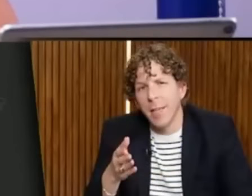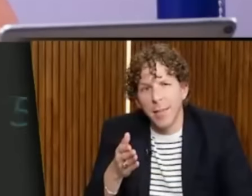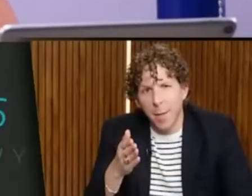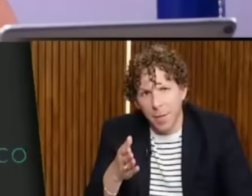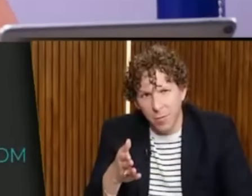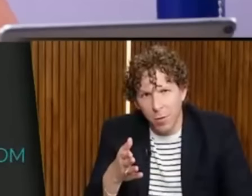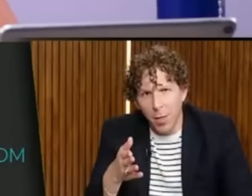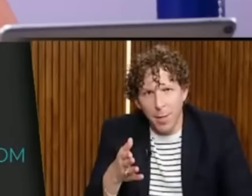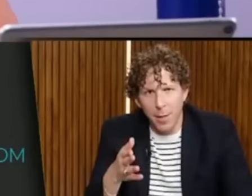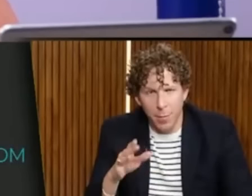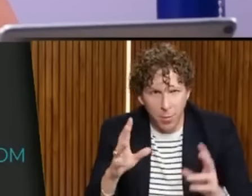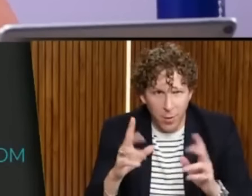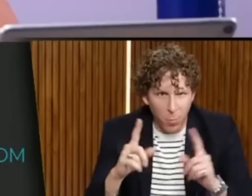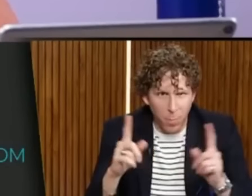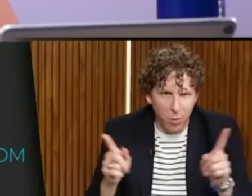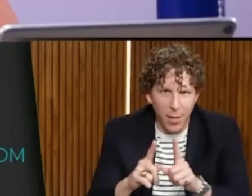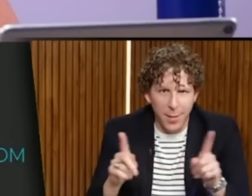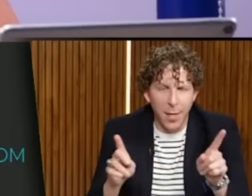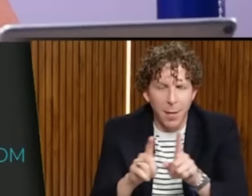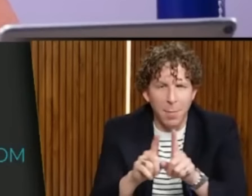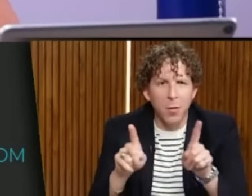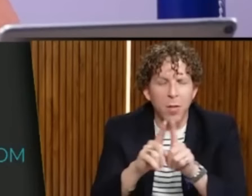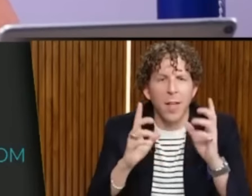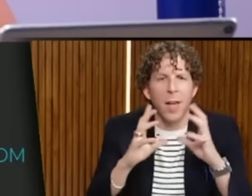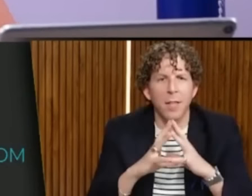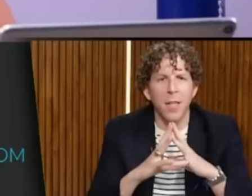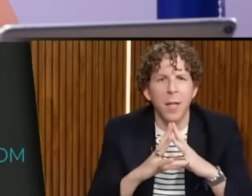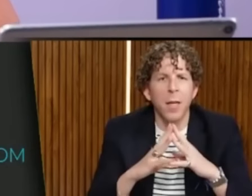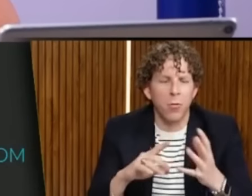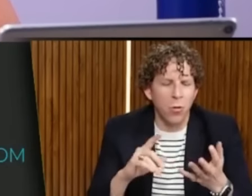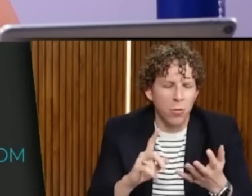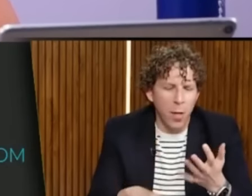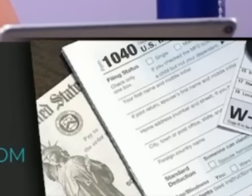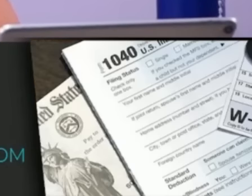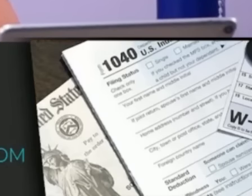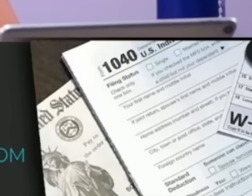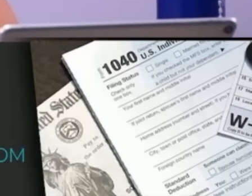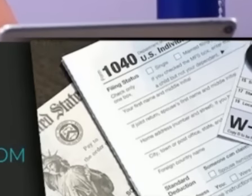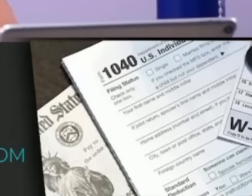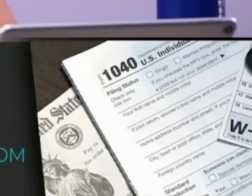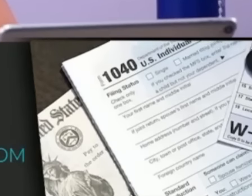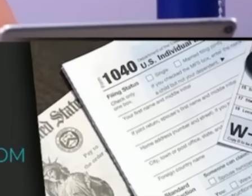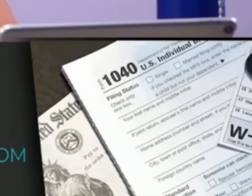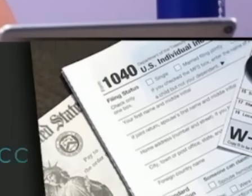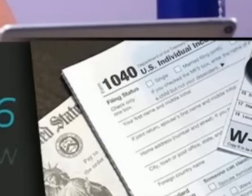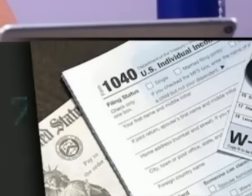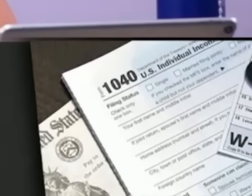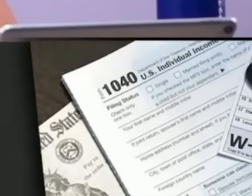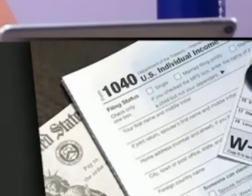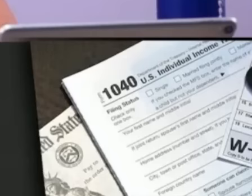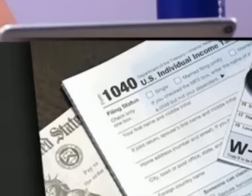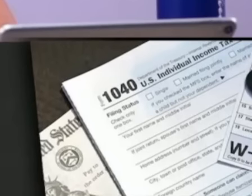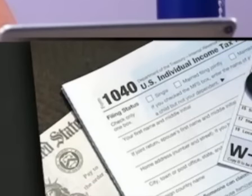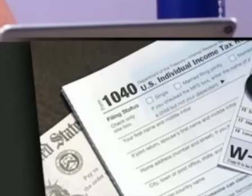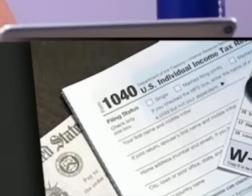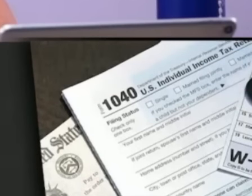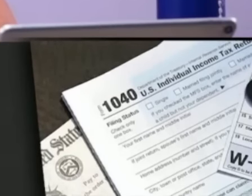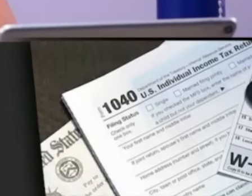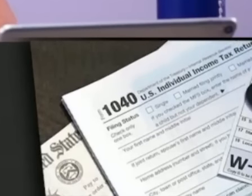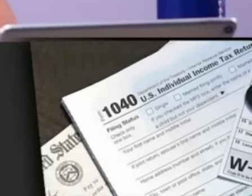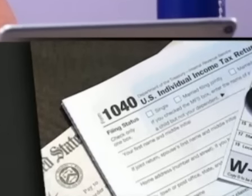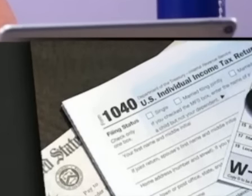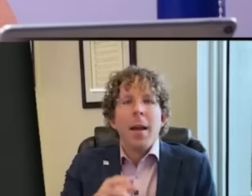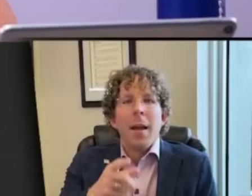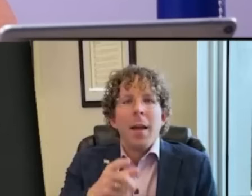el delegado municipal de la agricultura el estado es el gran terrateniente de Cuba con la diferencia que los terratenientes de antes